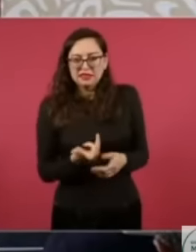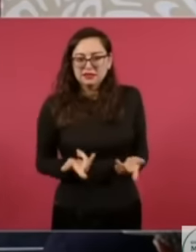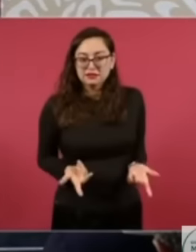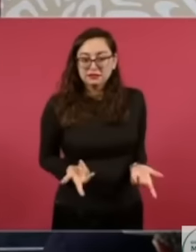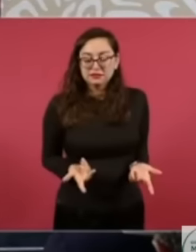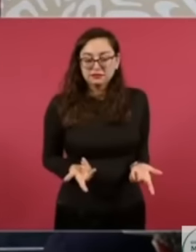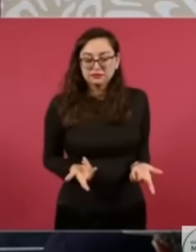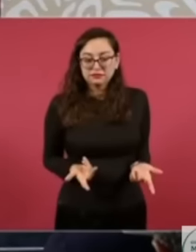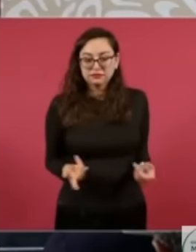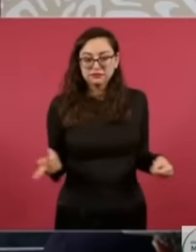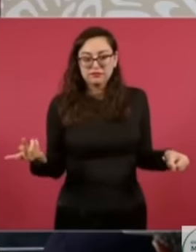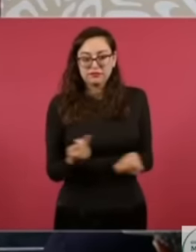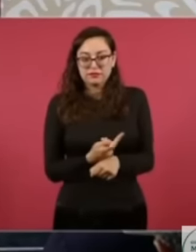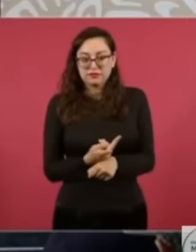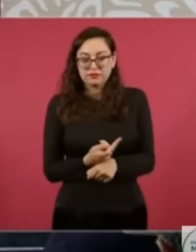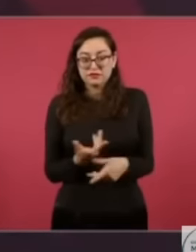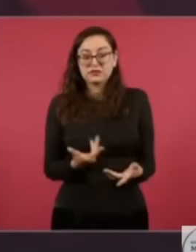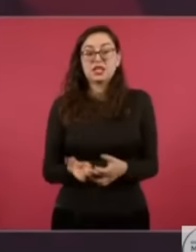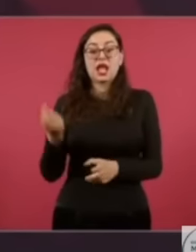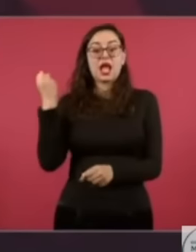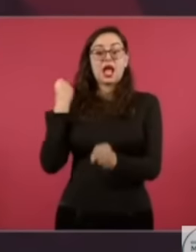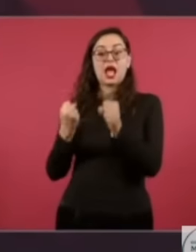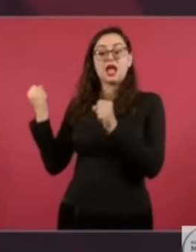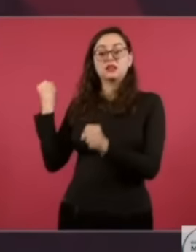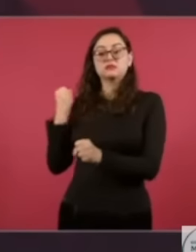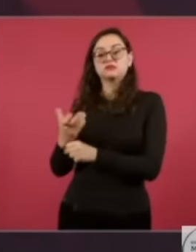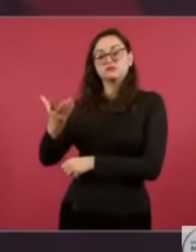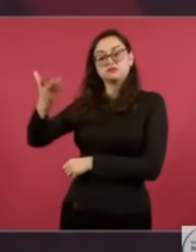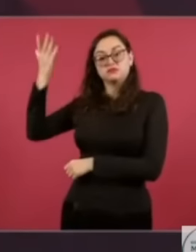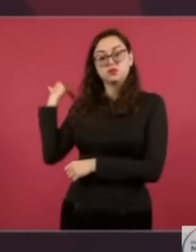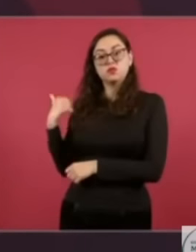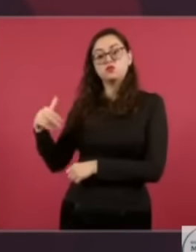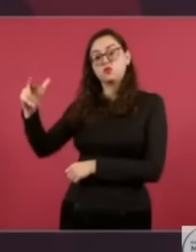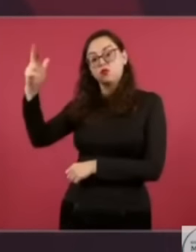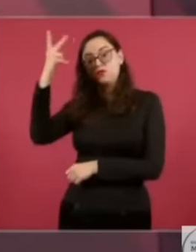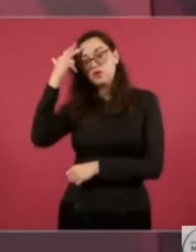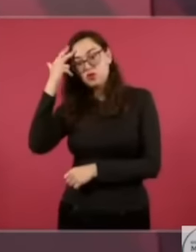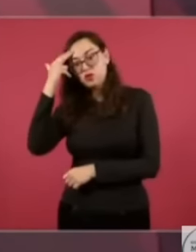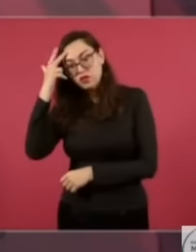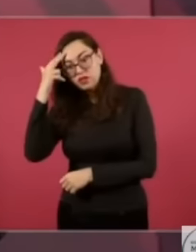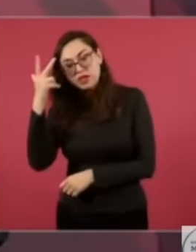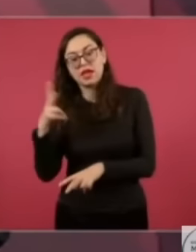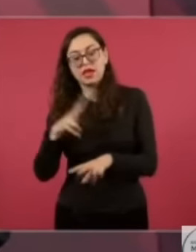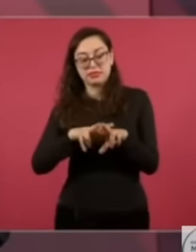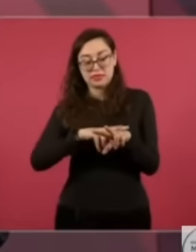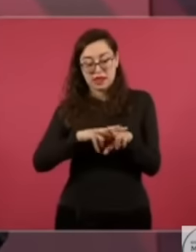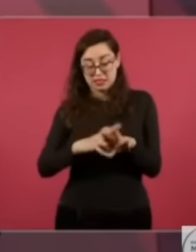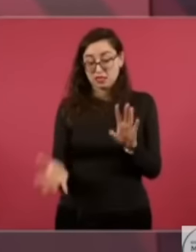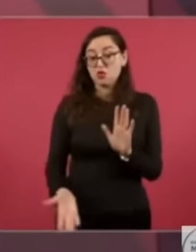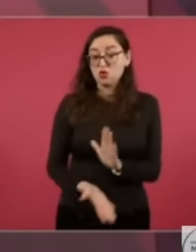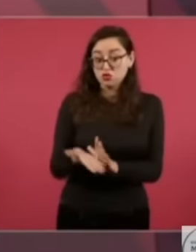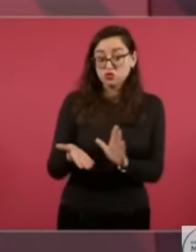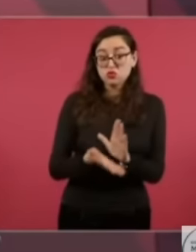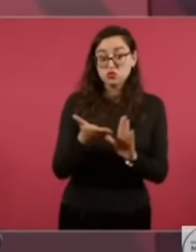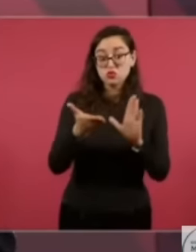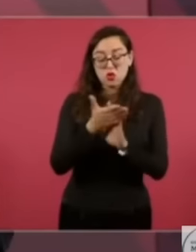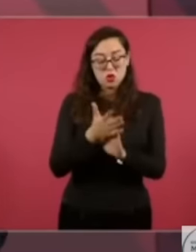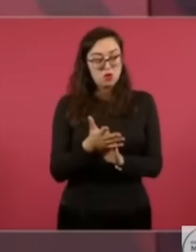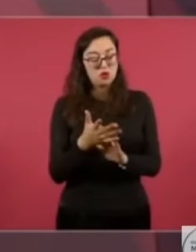el presidente Porfirio Díaz, supuestamente se le afectó su propiedad y un juez